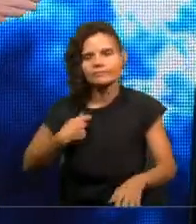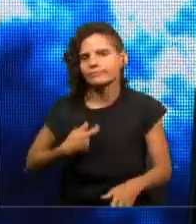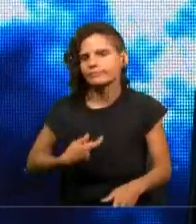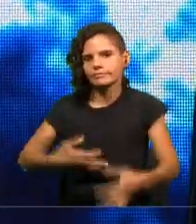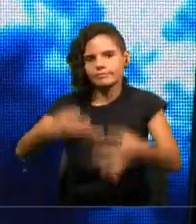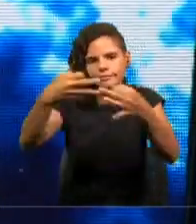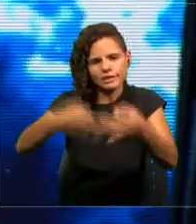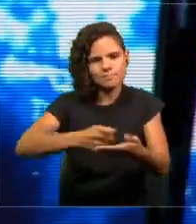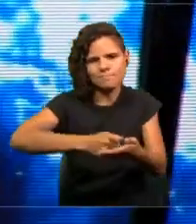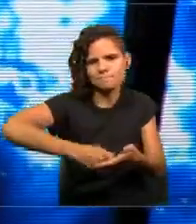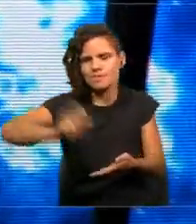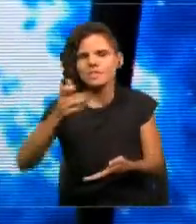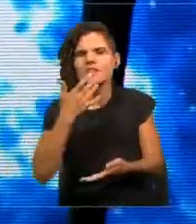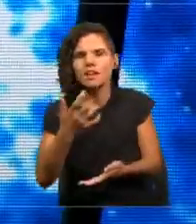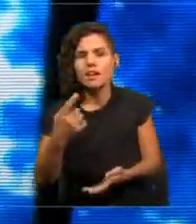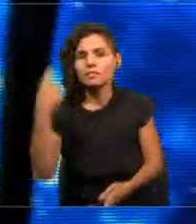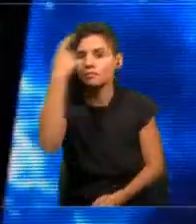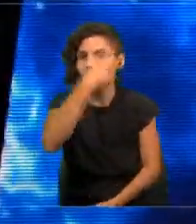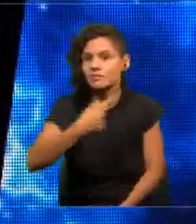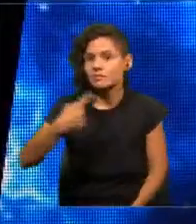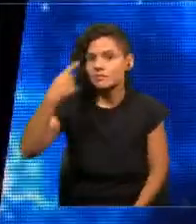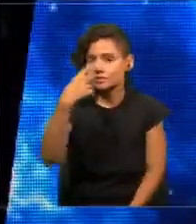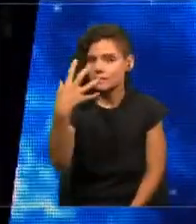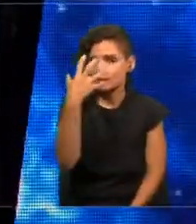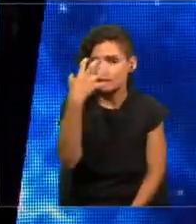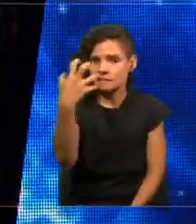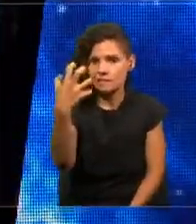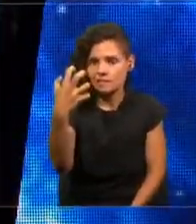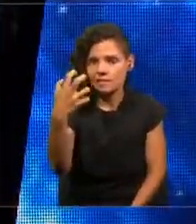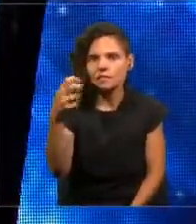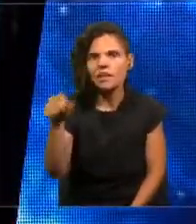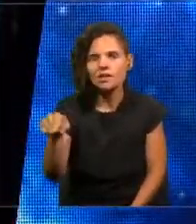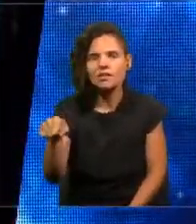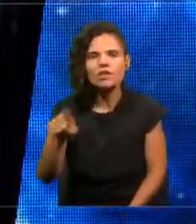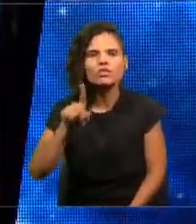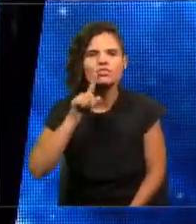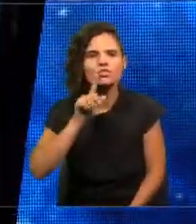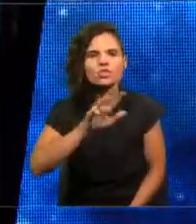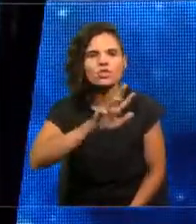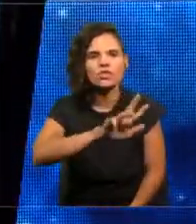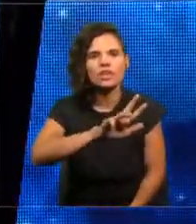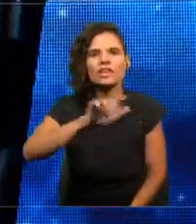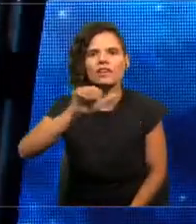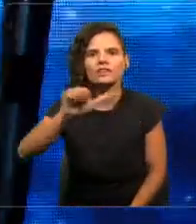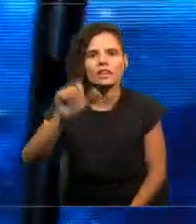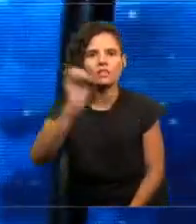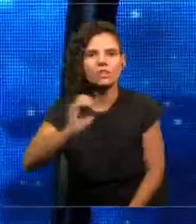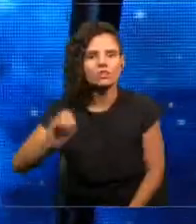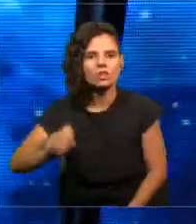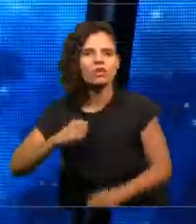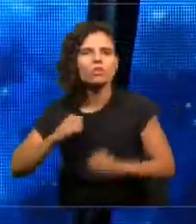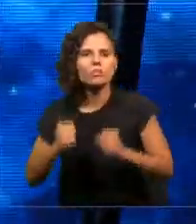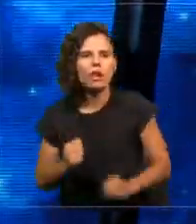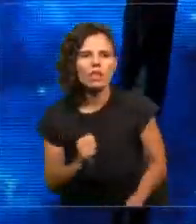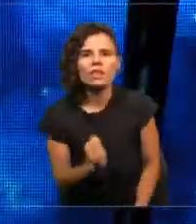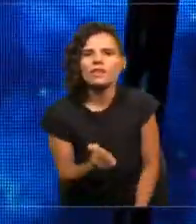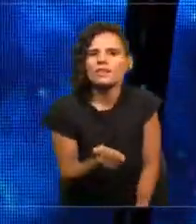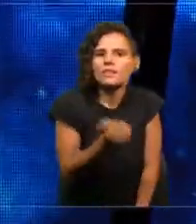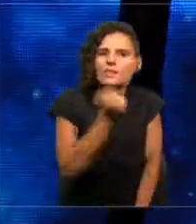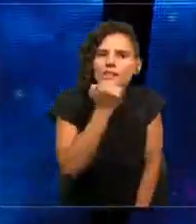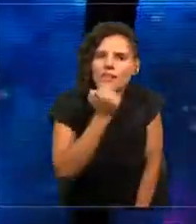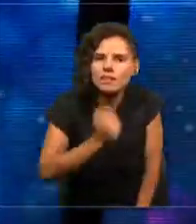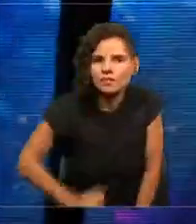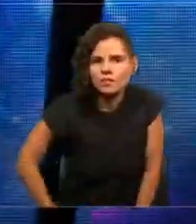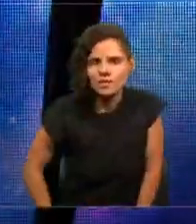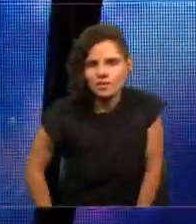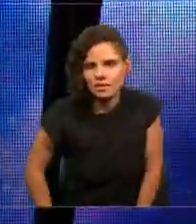mundo que el reconocimiento facial tiene un 96% de error yo